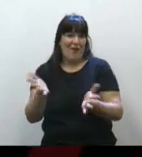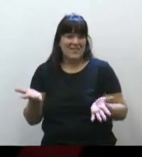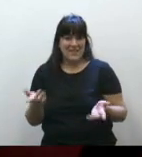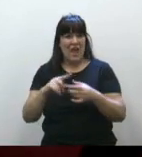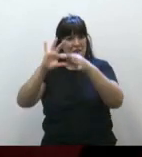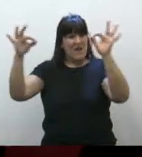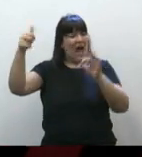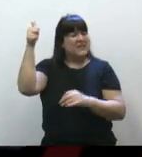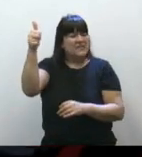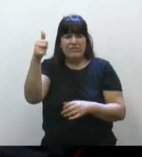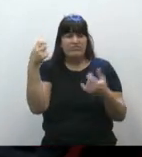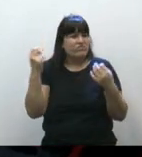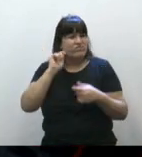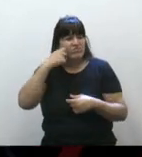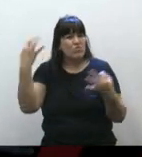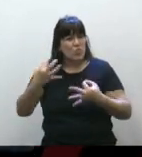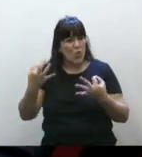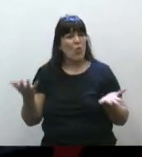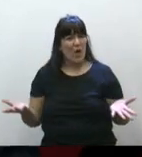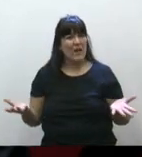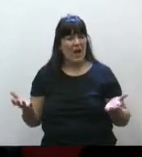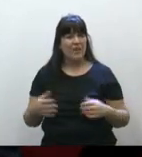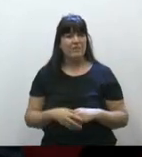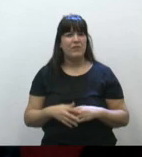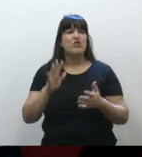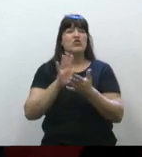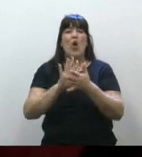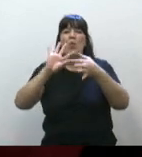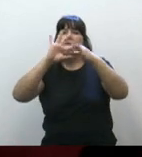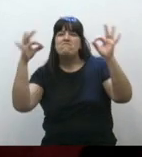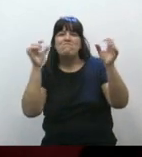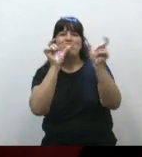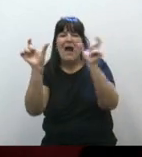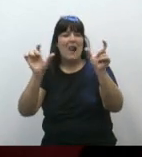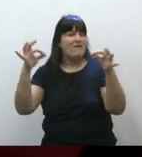realmente tan rica desde el punto de vista de del lenguaje